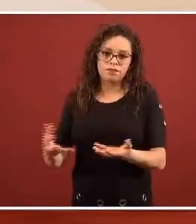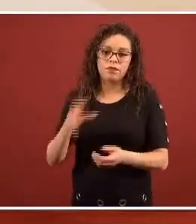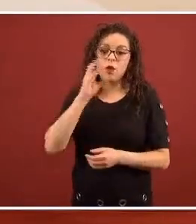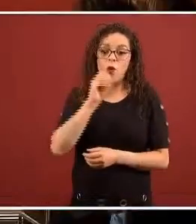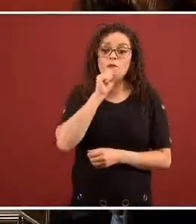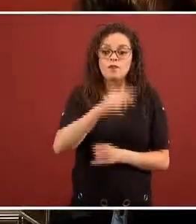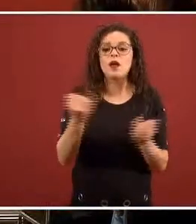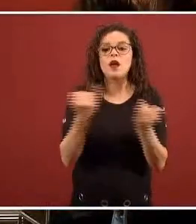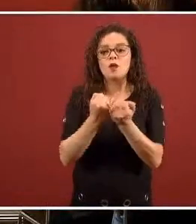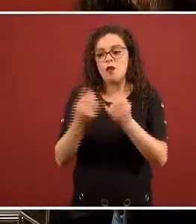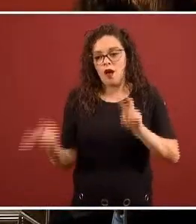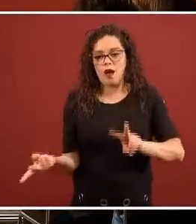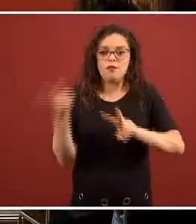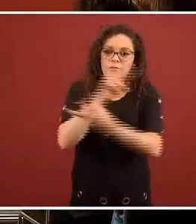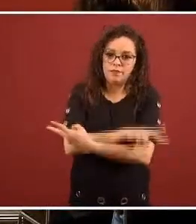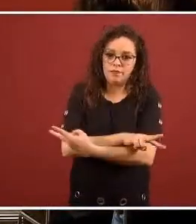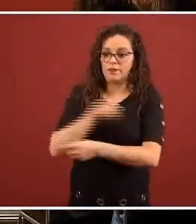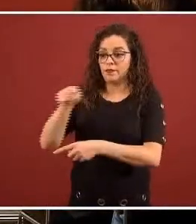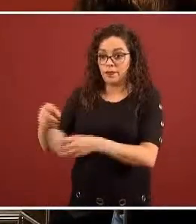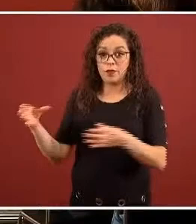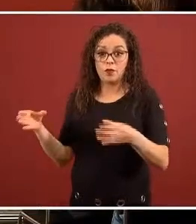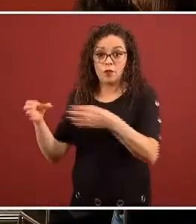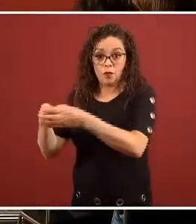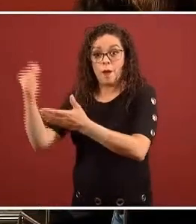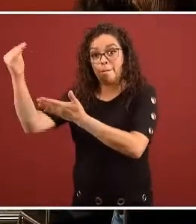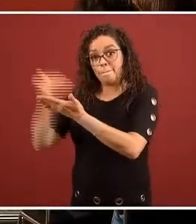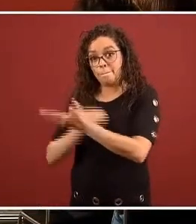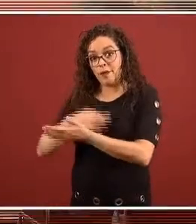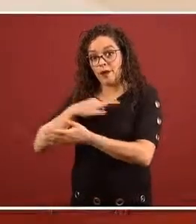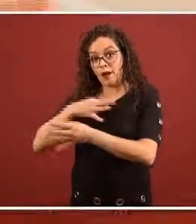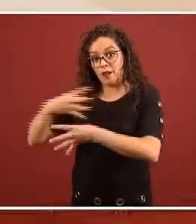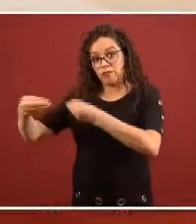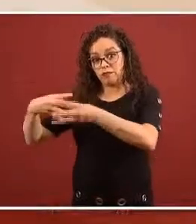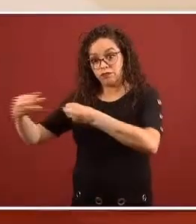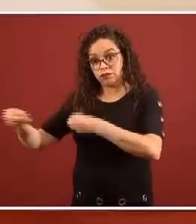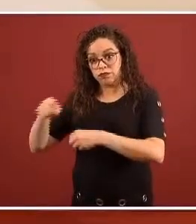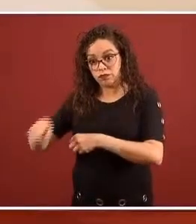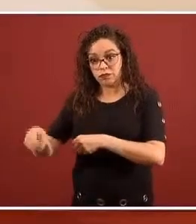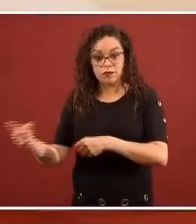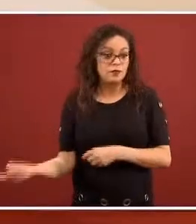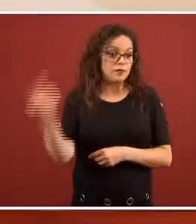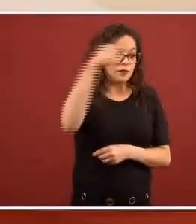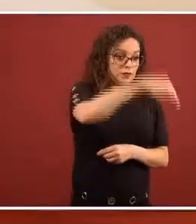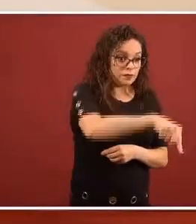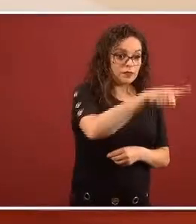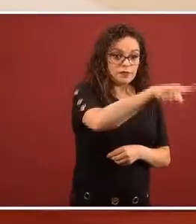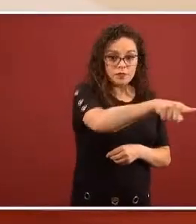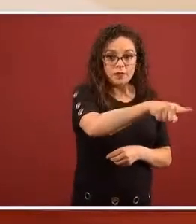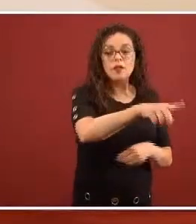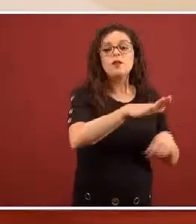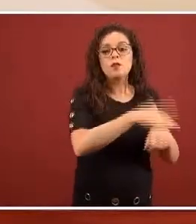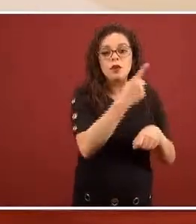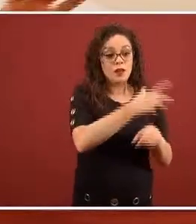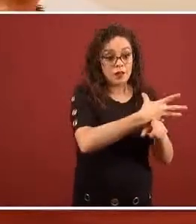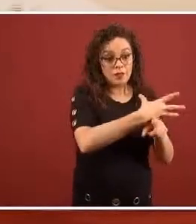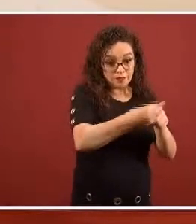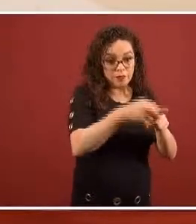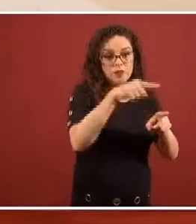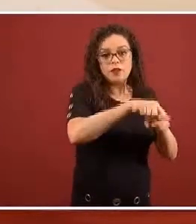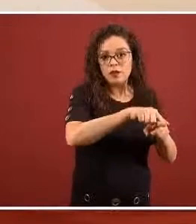transmisión no queremos que vayan a uno de alta transmisión porque después de regreso van a propagar la enfermedad. Entonces